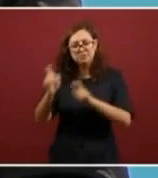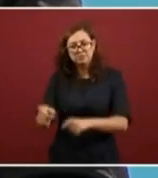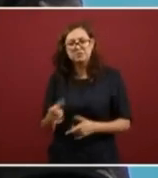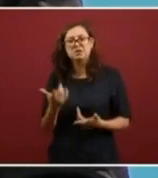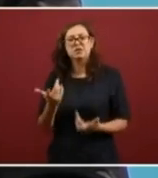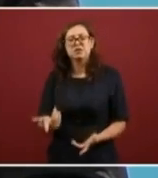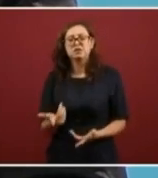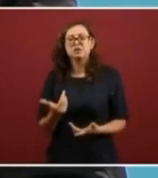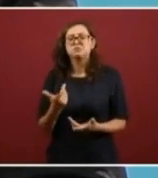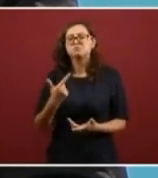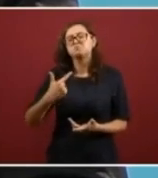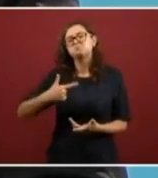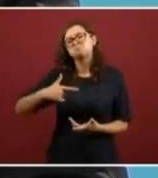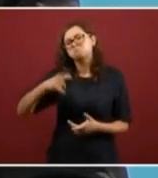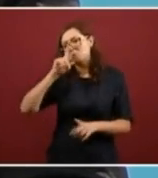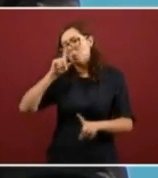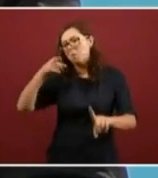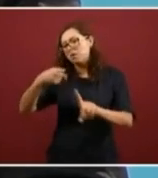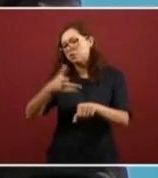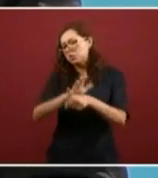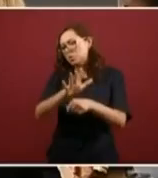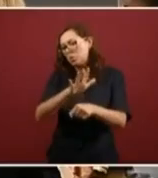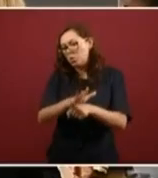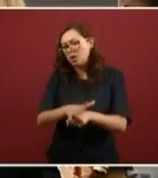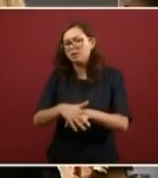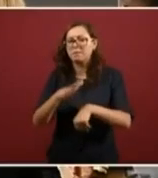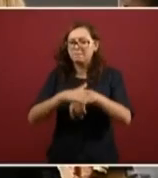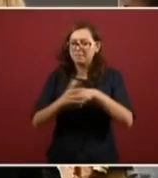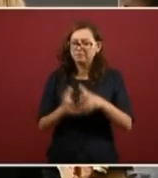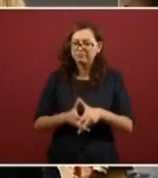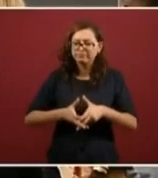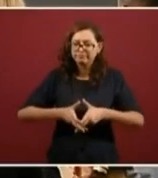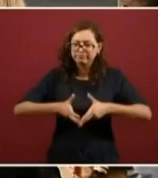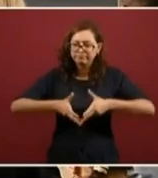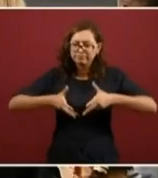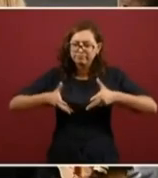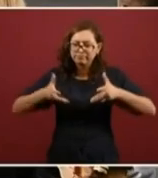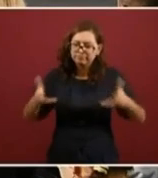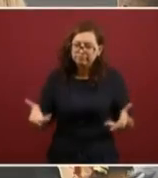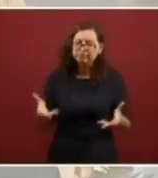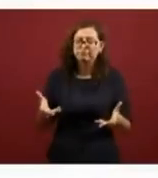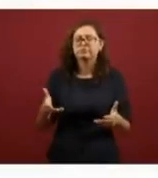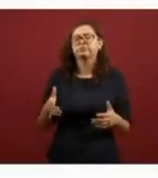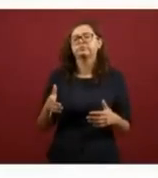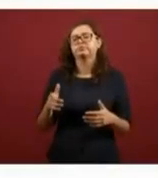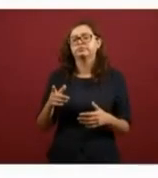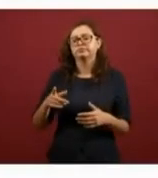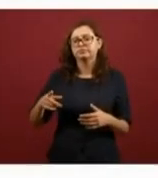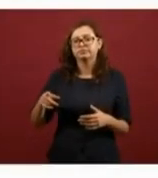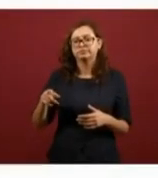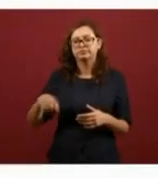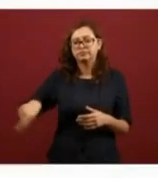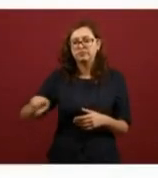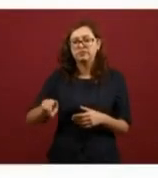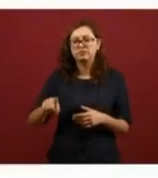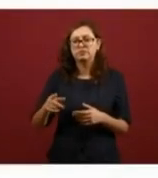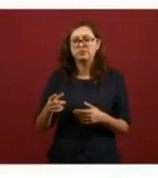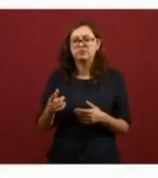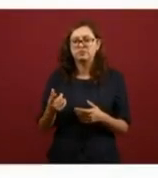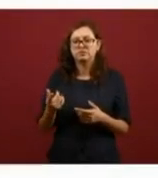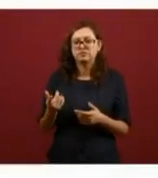que, como decíamos, nuestro objetivo es incrementar la productividad de estas unidades productoras pesqueras y acuícolas, que en algunos casos